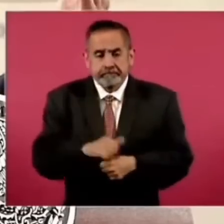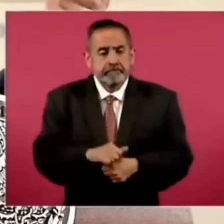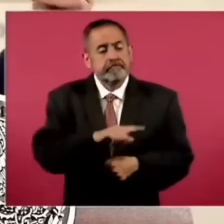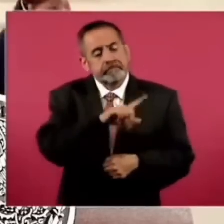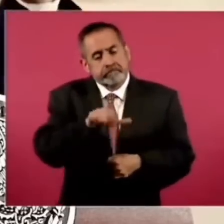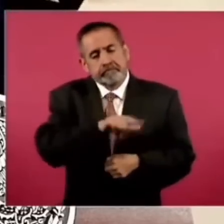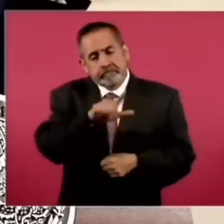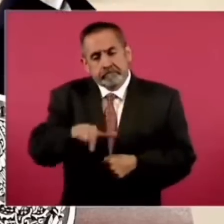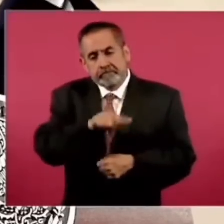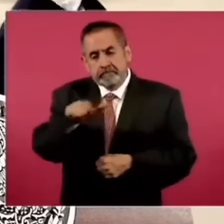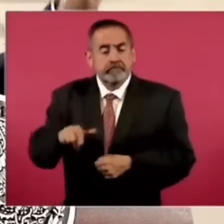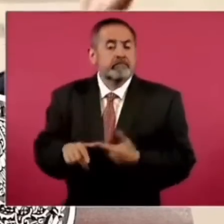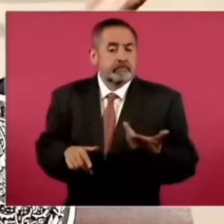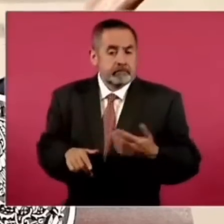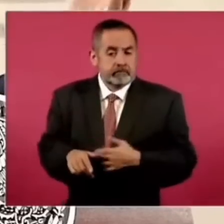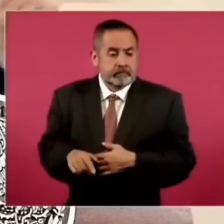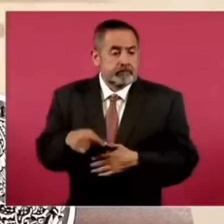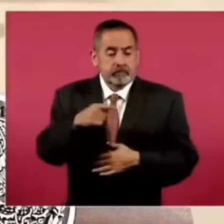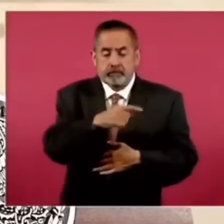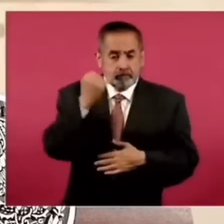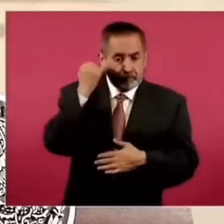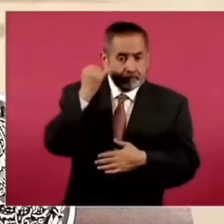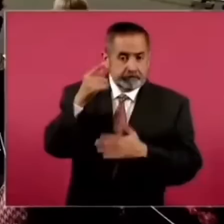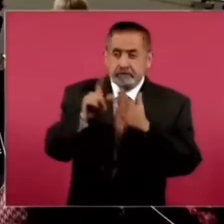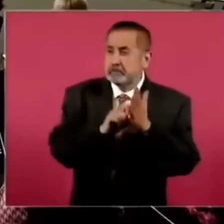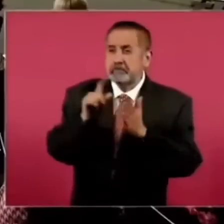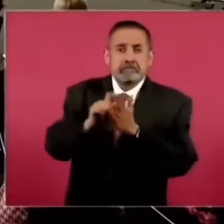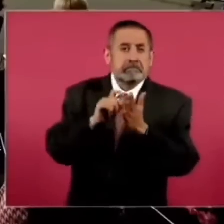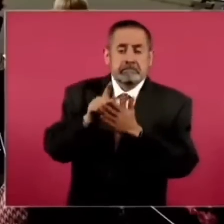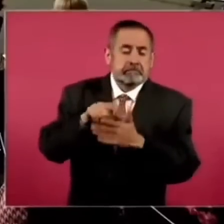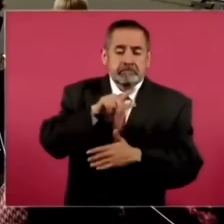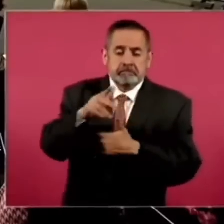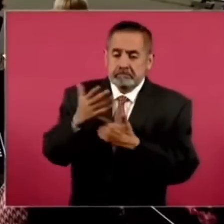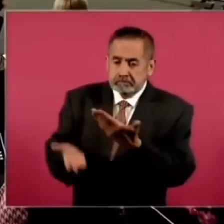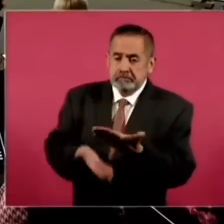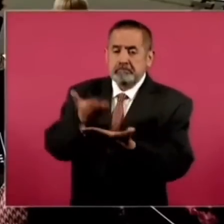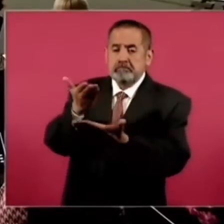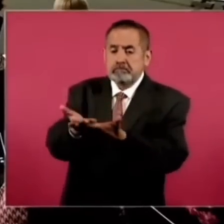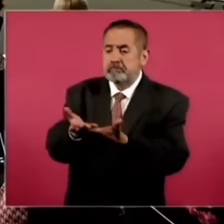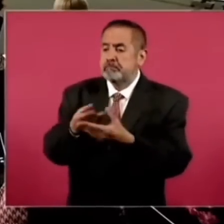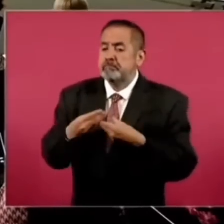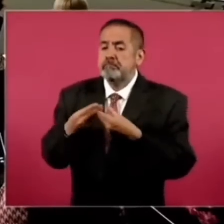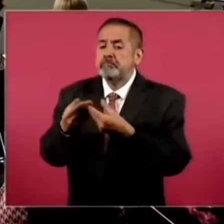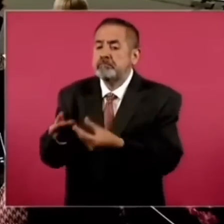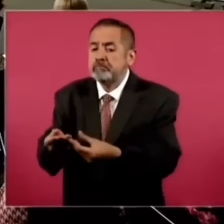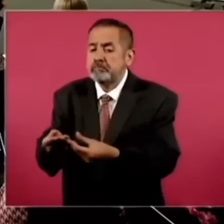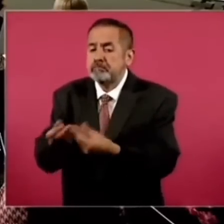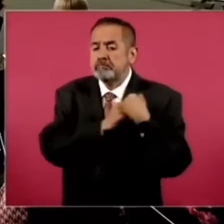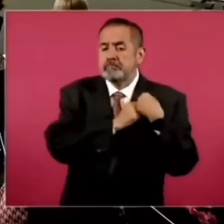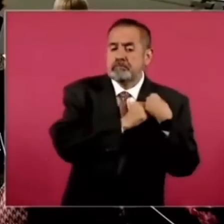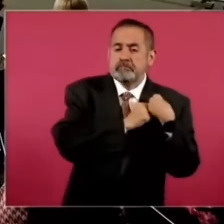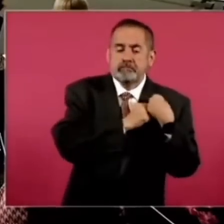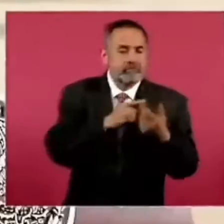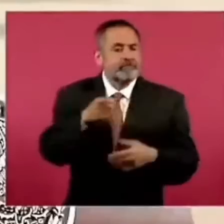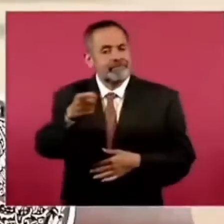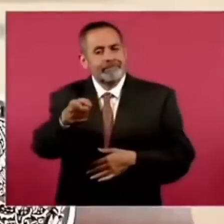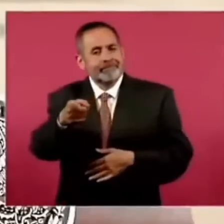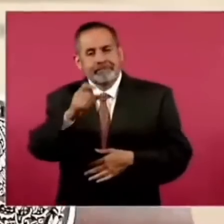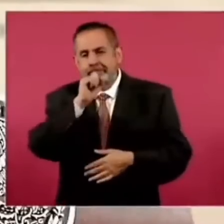Meses después presentó un proyecto mismo que retiró. Esto no se informó, señor presidente,